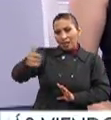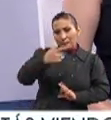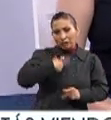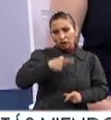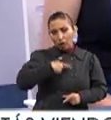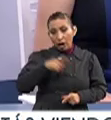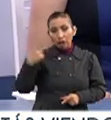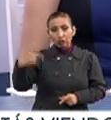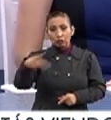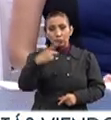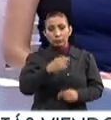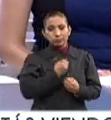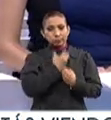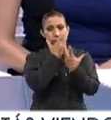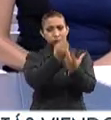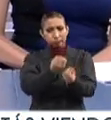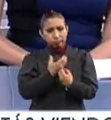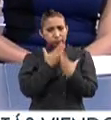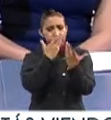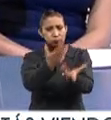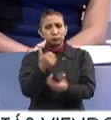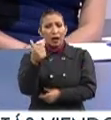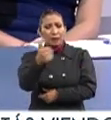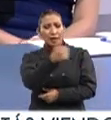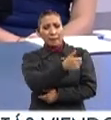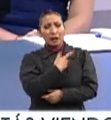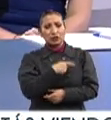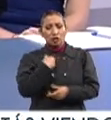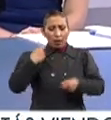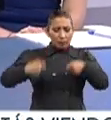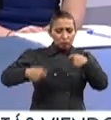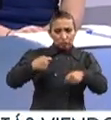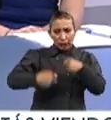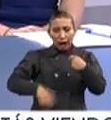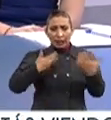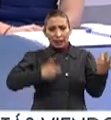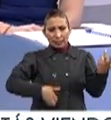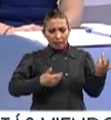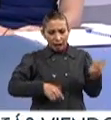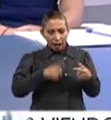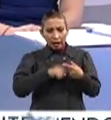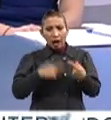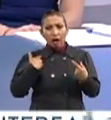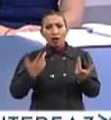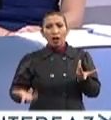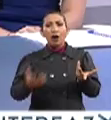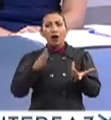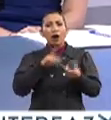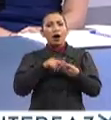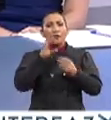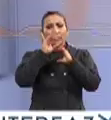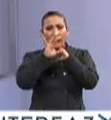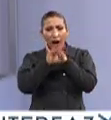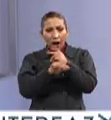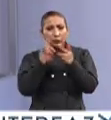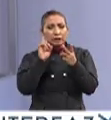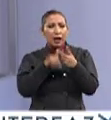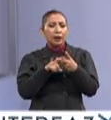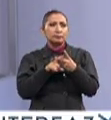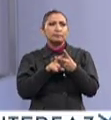las capacidades expresivas de cada uno de los instrumentos. Tenemos guitarra, tenemos bandoneón, tenemos flauta,